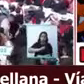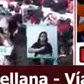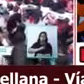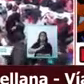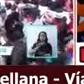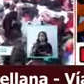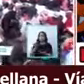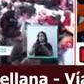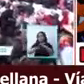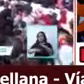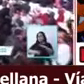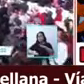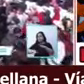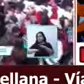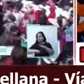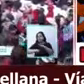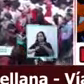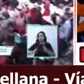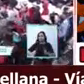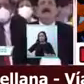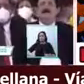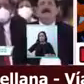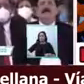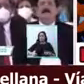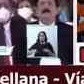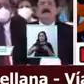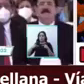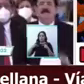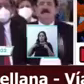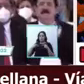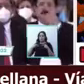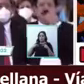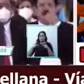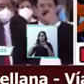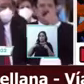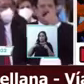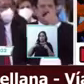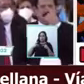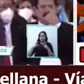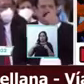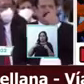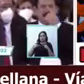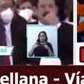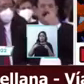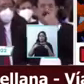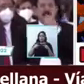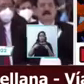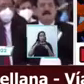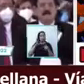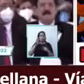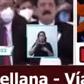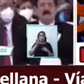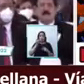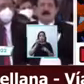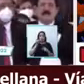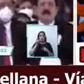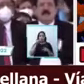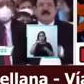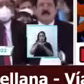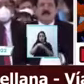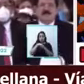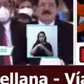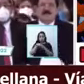¿qué impacto tiene el incremento acelerado y exagerado de los precios de los